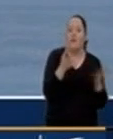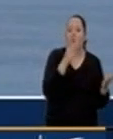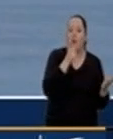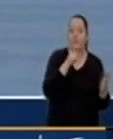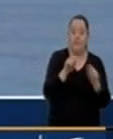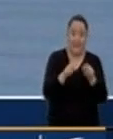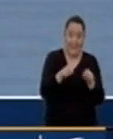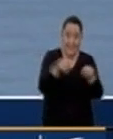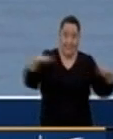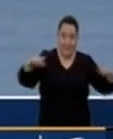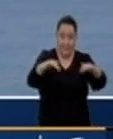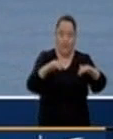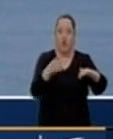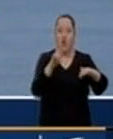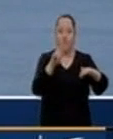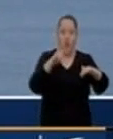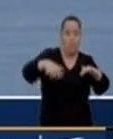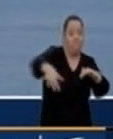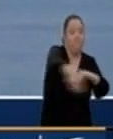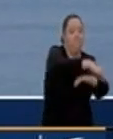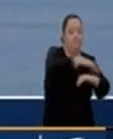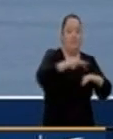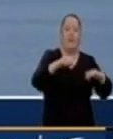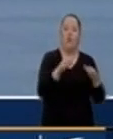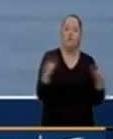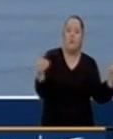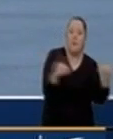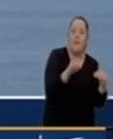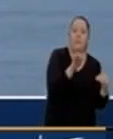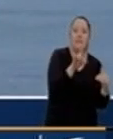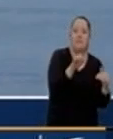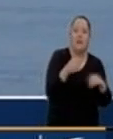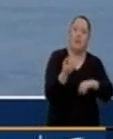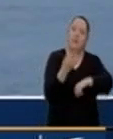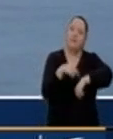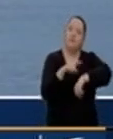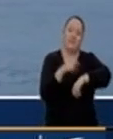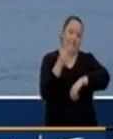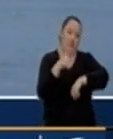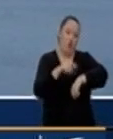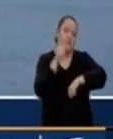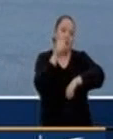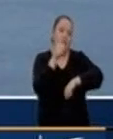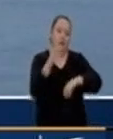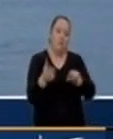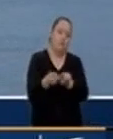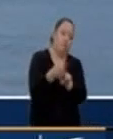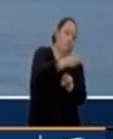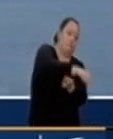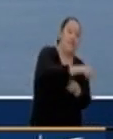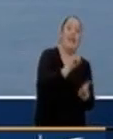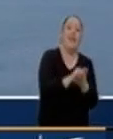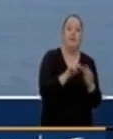Penas nos va a permitir entrar al canal Messier y alrededor de las 13 horas de mañana poder cruzar la Angostura Inglesa, que ese sí que es un